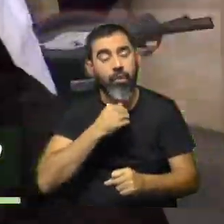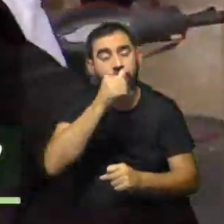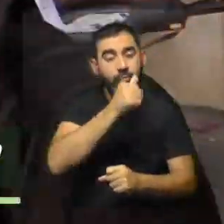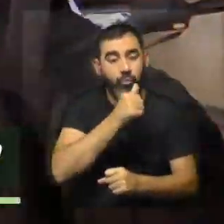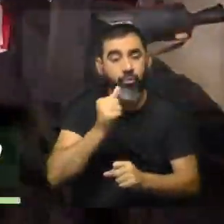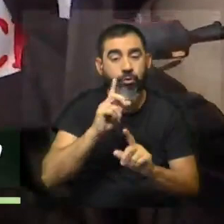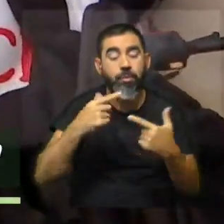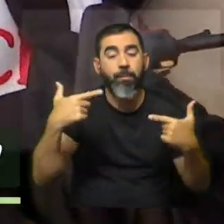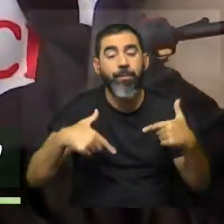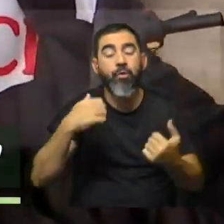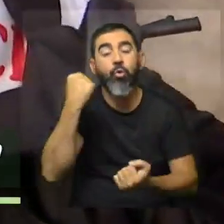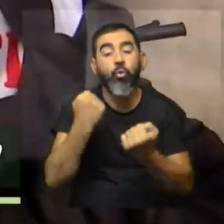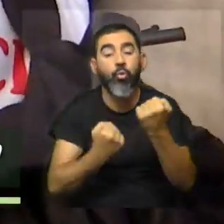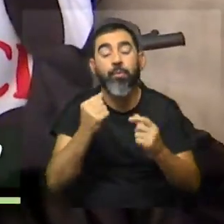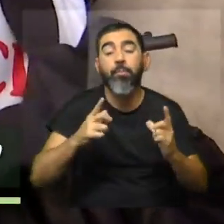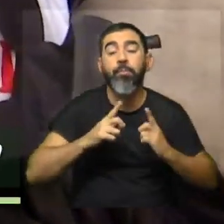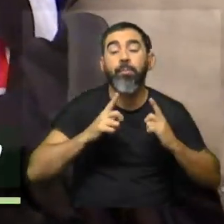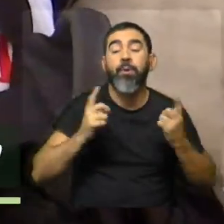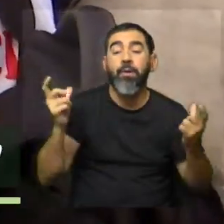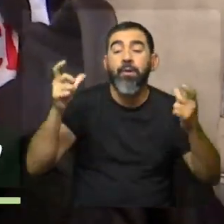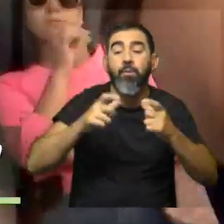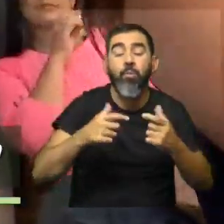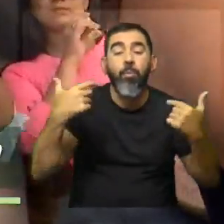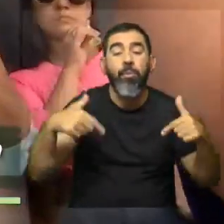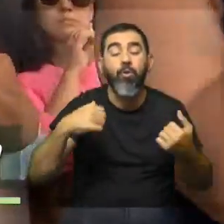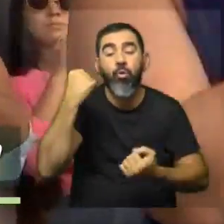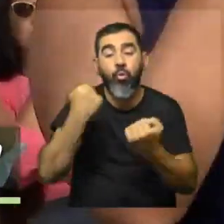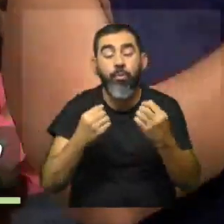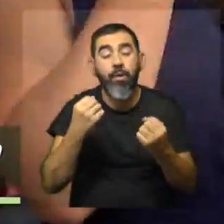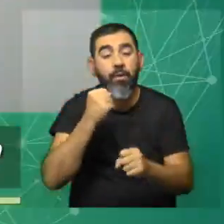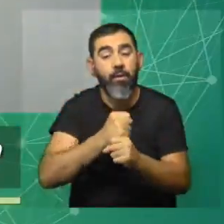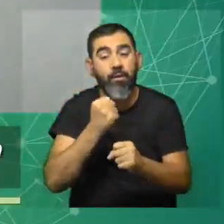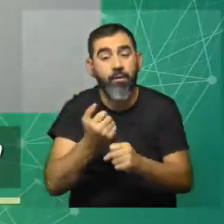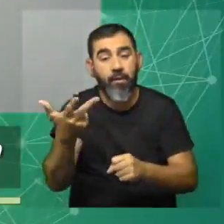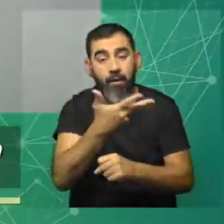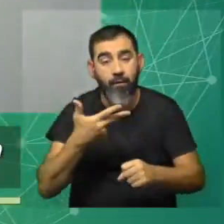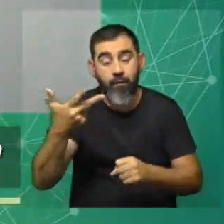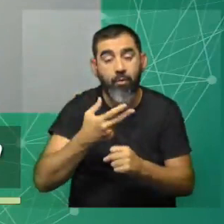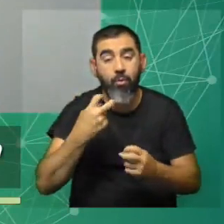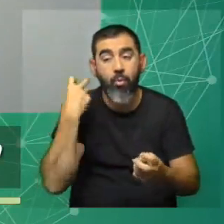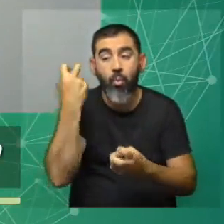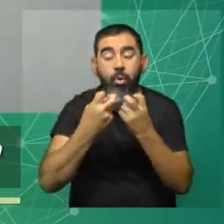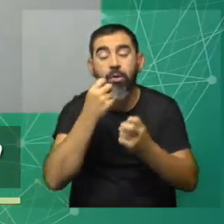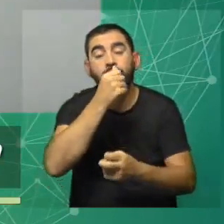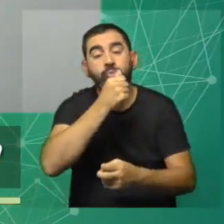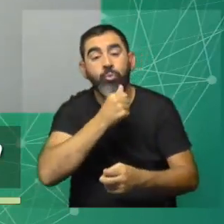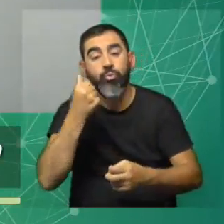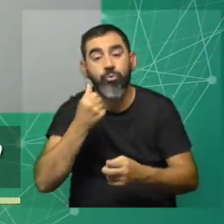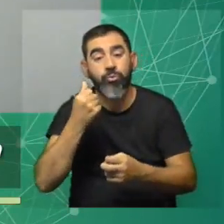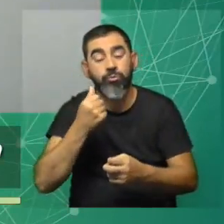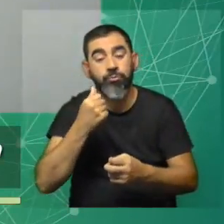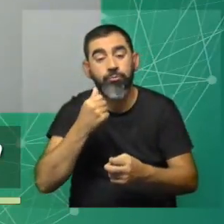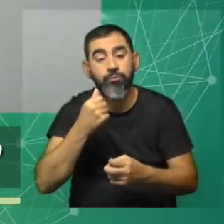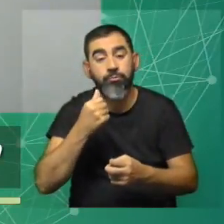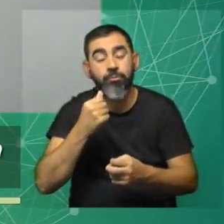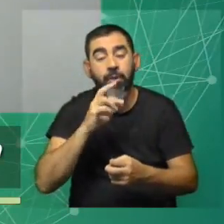y con el Ministerio de Economía. Estamos esperando una reunión con el Ministerio de Economía y con el Ministerio de Trabajo para encontrar una salida que pueda